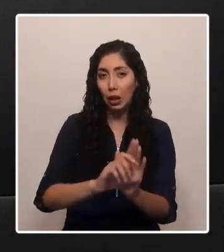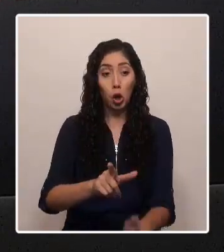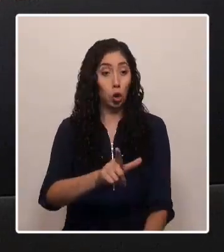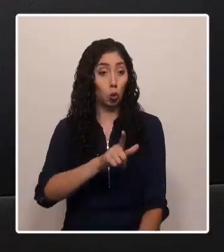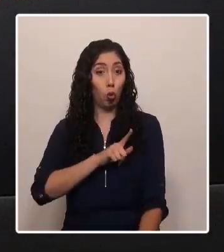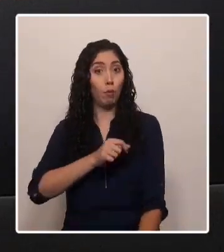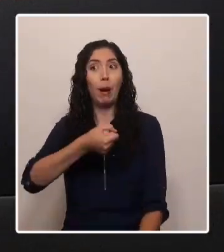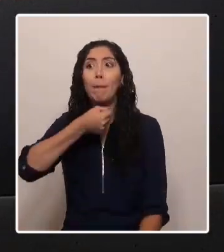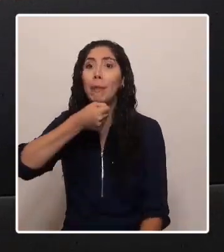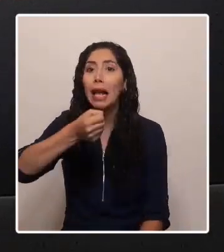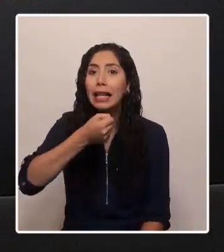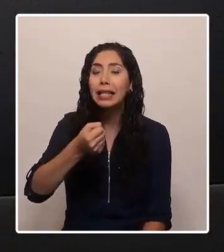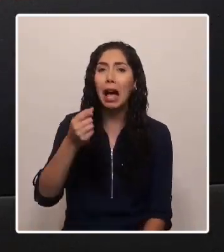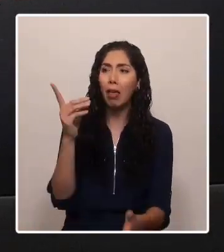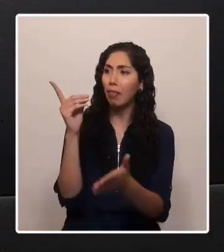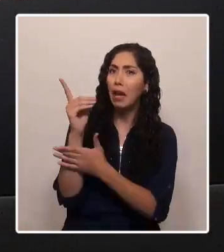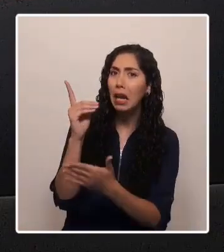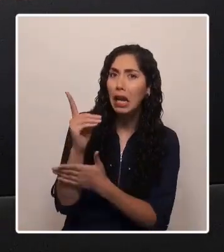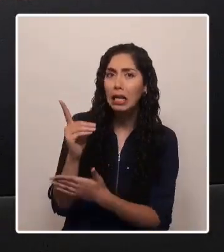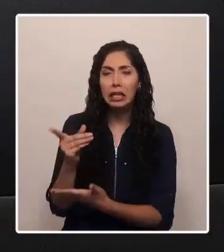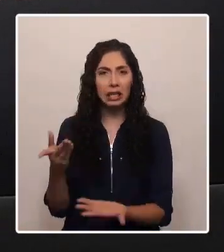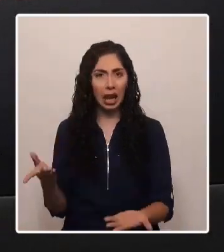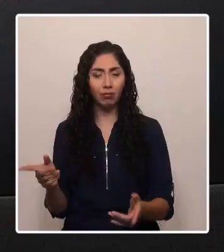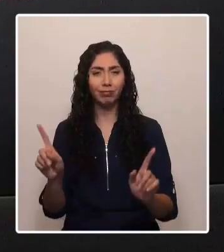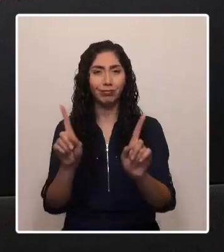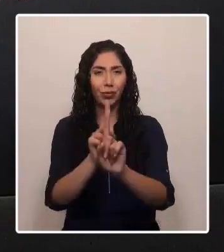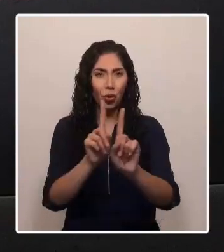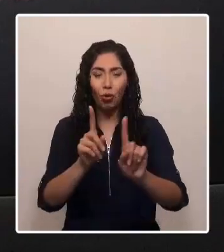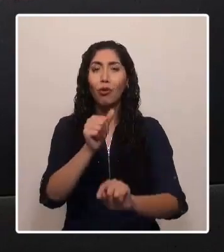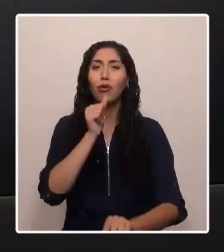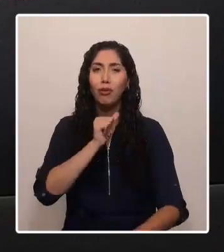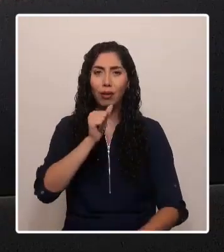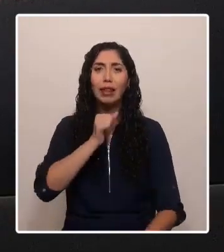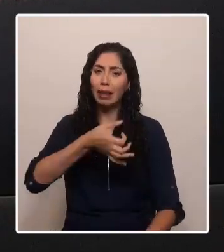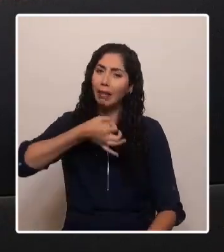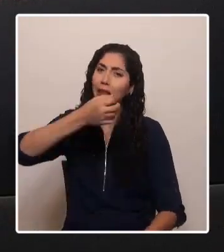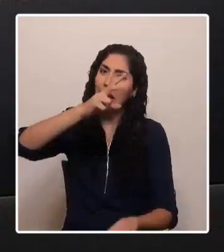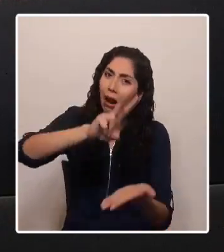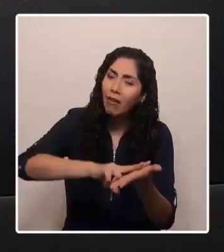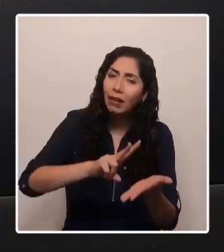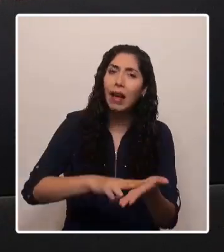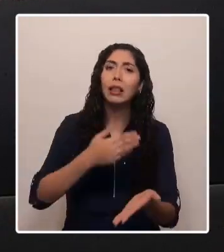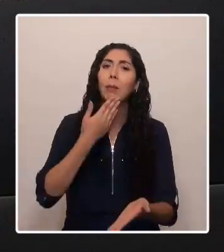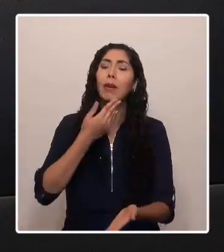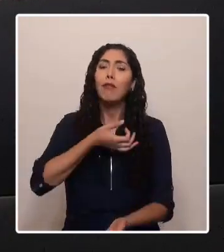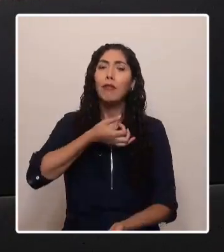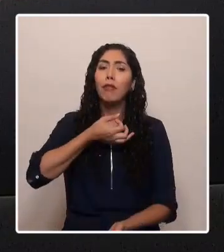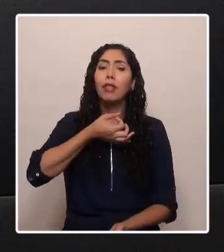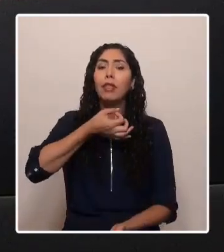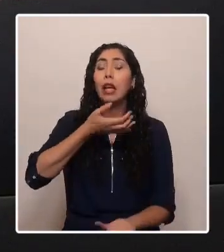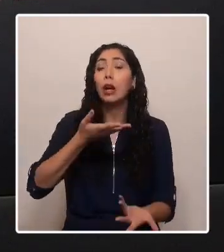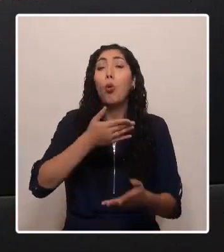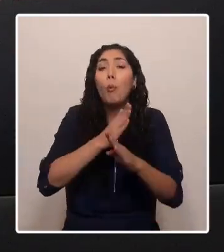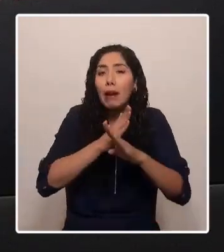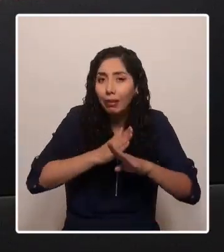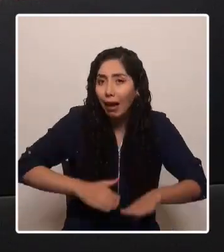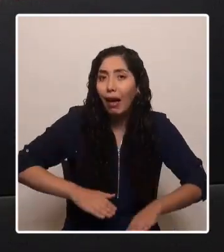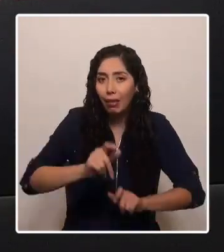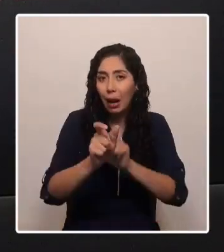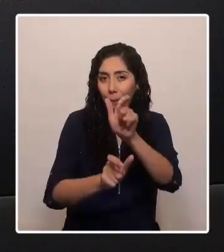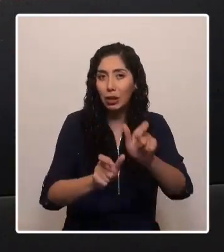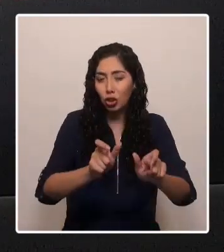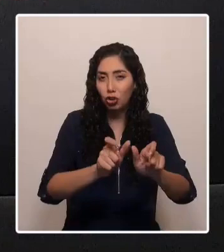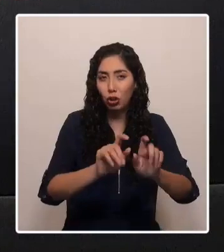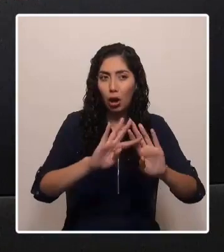tiene la cuerda floja a este proceso. Es la falta de honestidad intelectual y humildad de muchos en esta convención las que nos llevan a informes como el